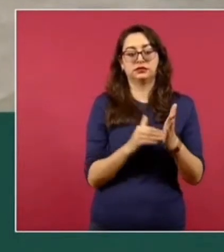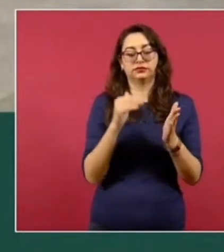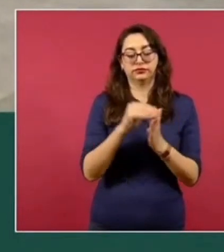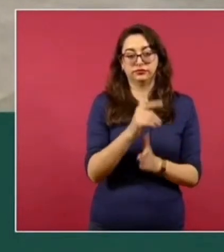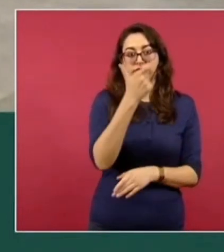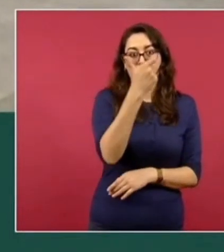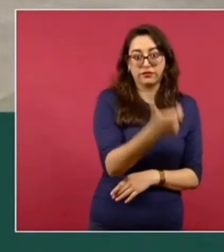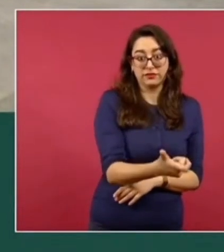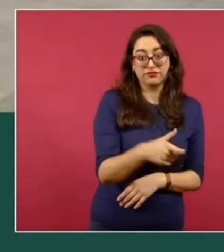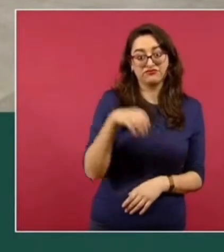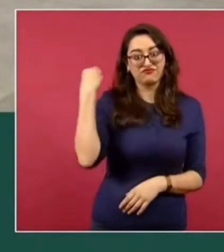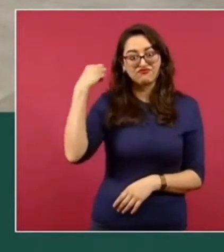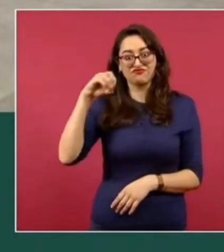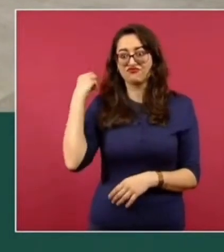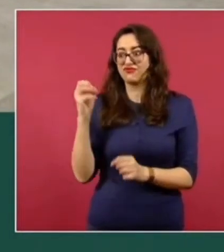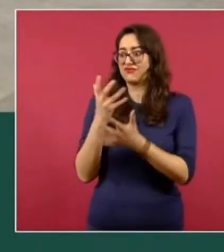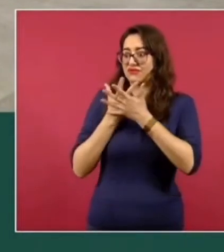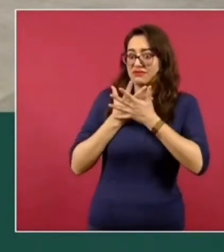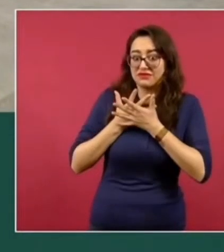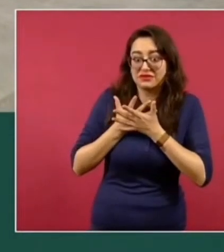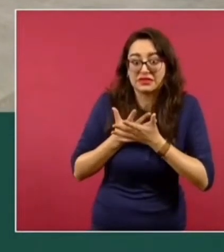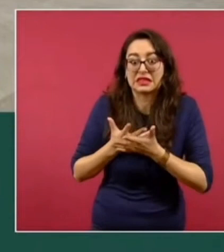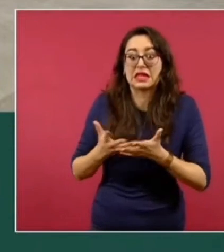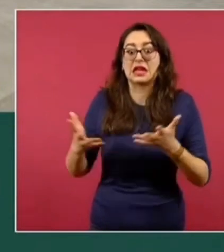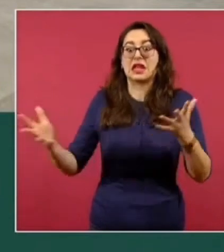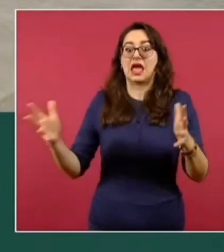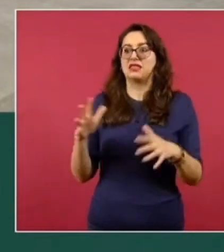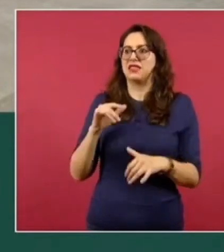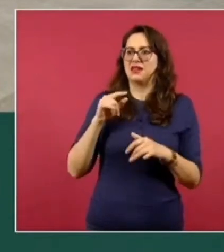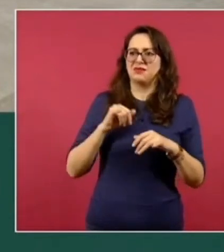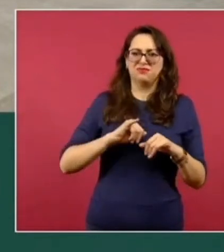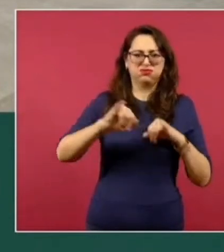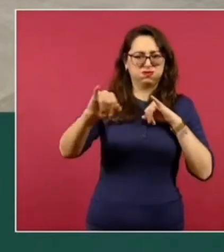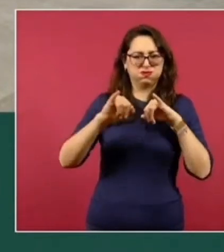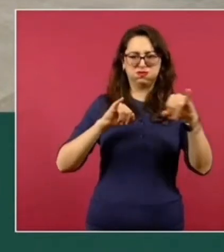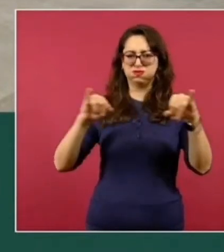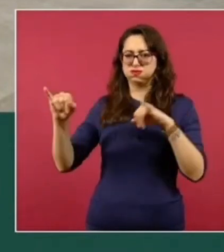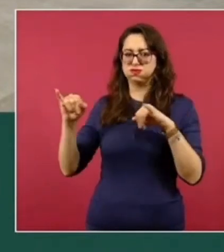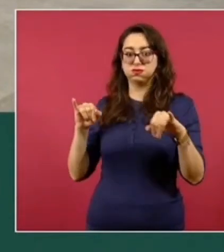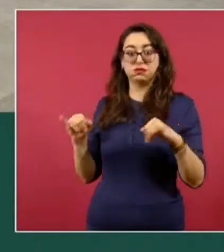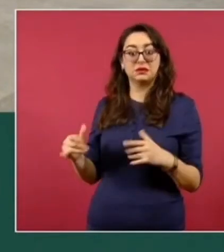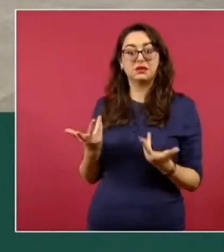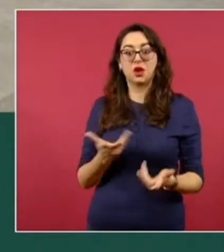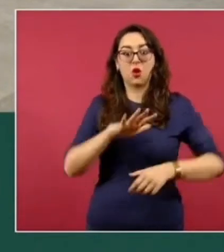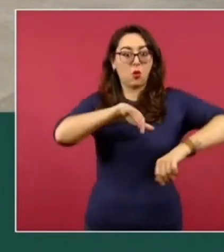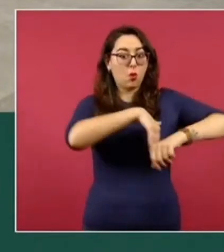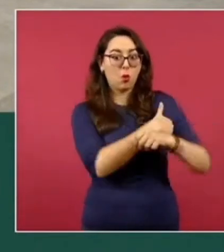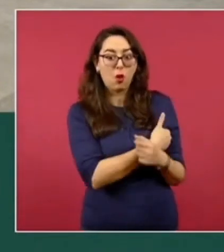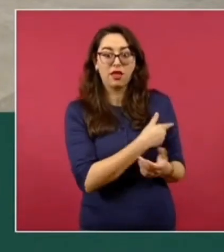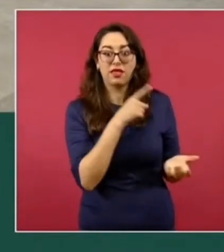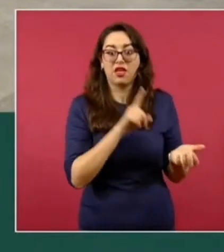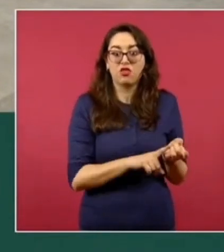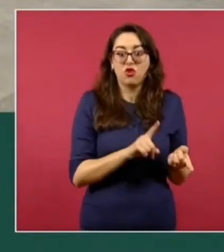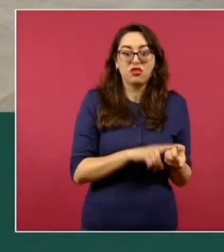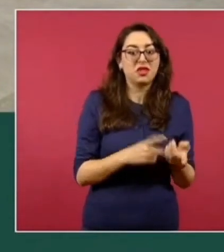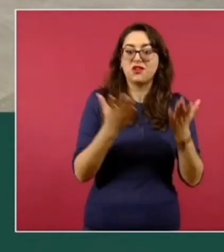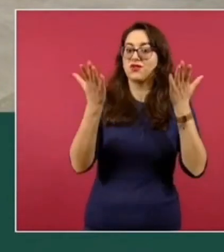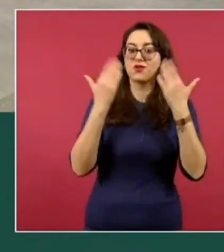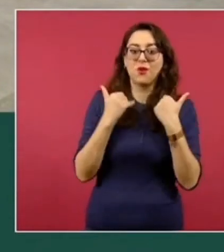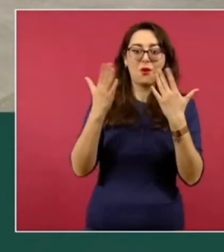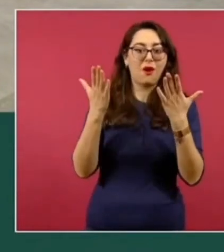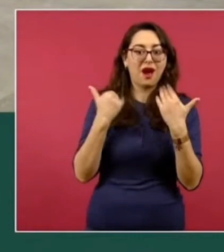grande, tan complejo en su geografía y su dispersión poblacional, no tenía un almacén de estas